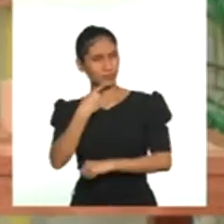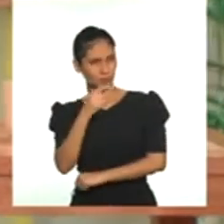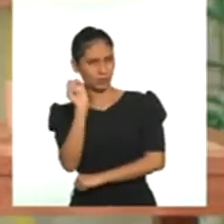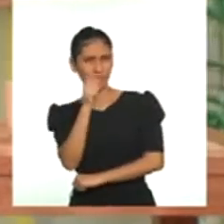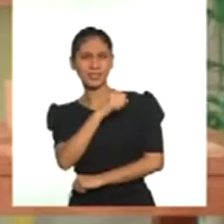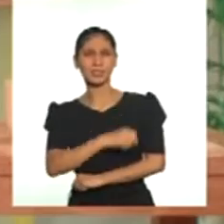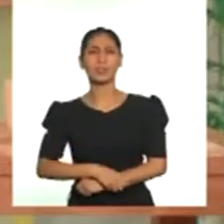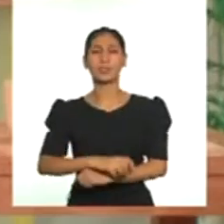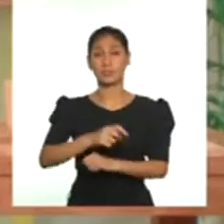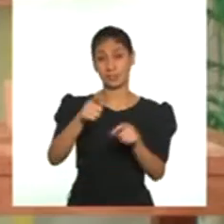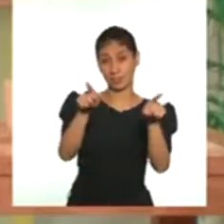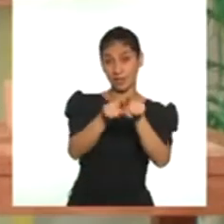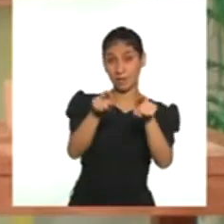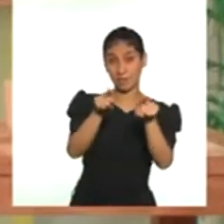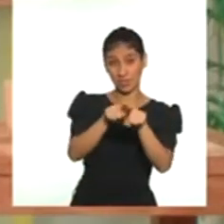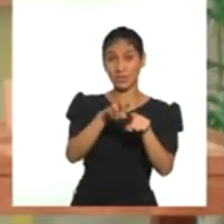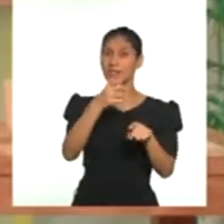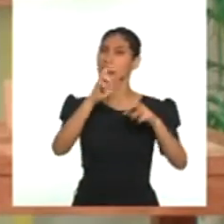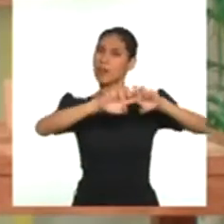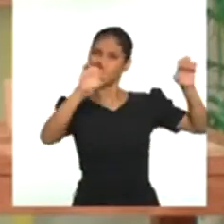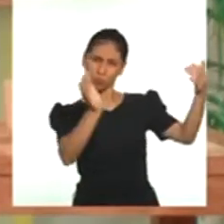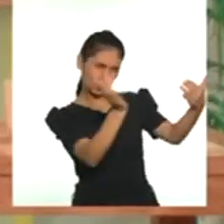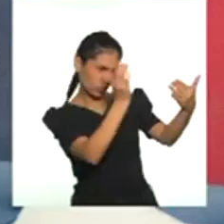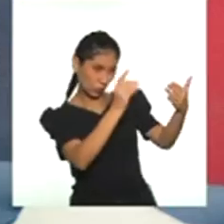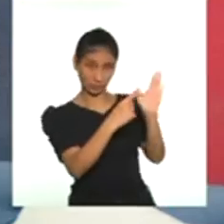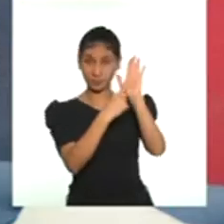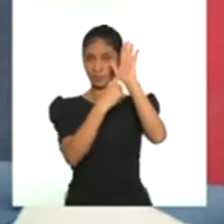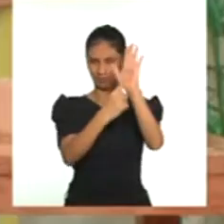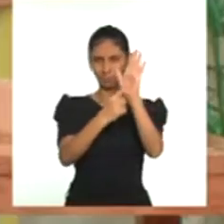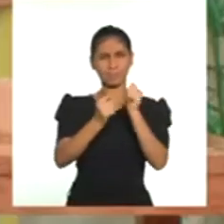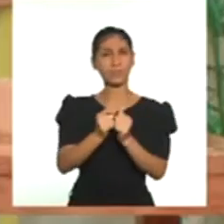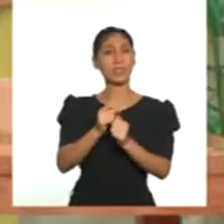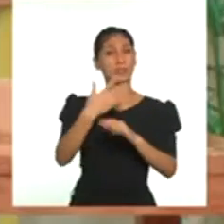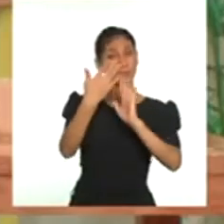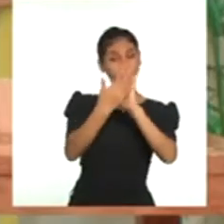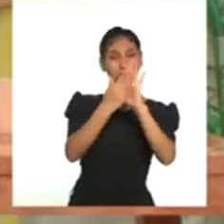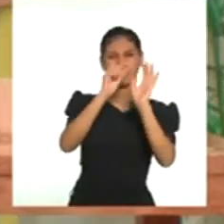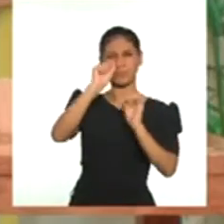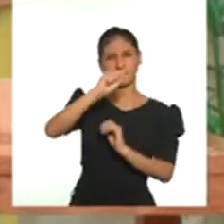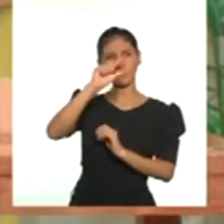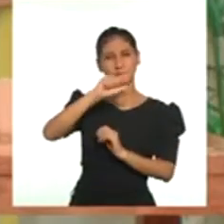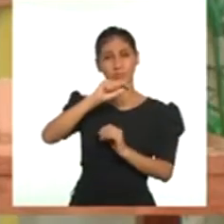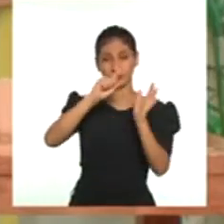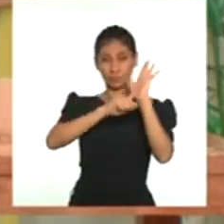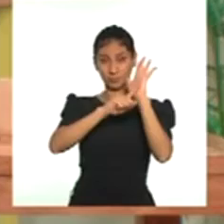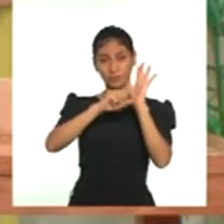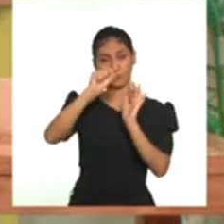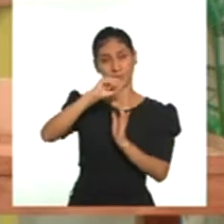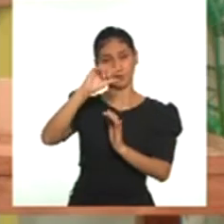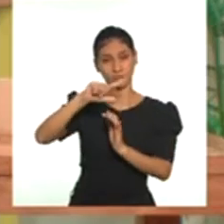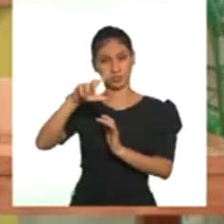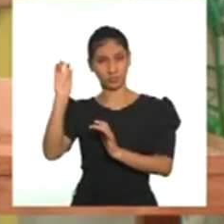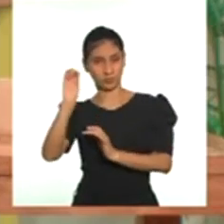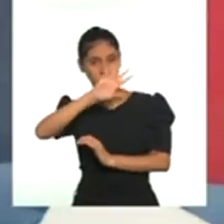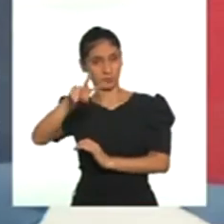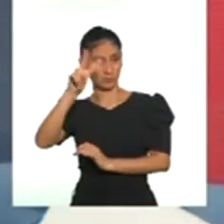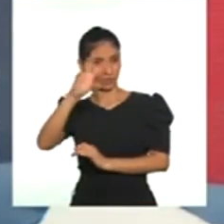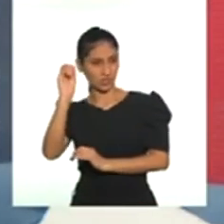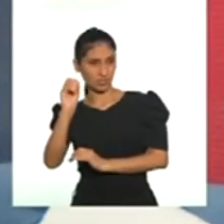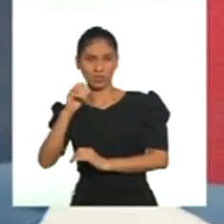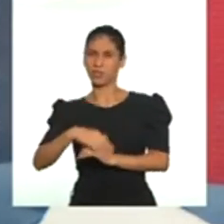compañera. Quería compartir otro descubrimiento de mi investigación. Suéltalo. A mediados del siglo XX, los estudios de etnobotánica...